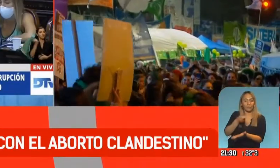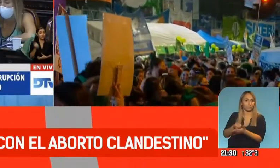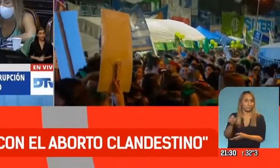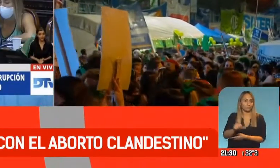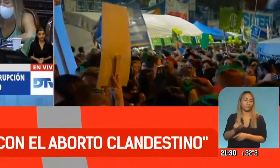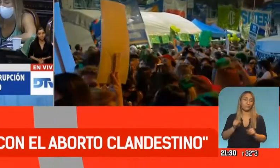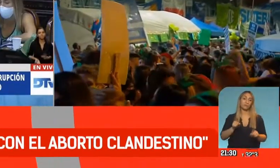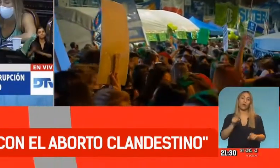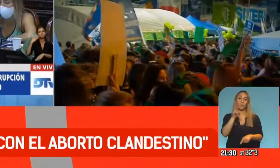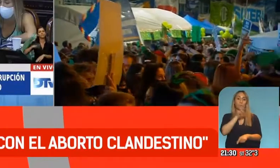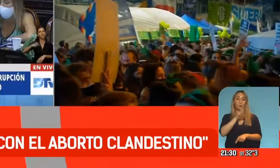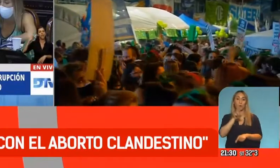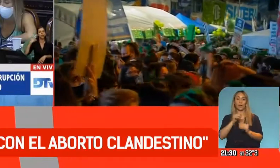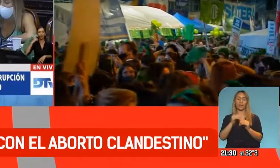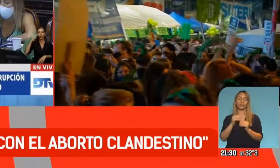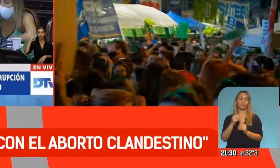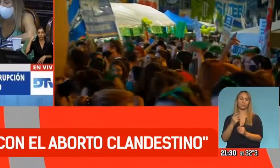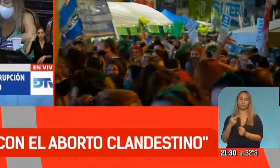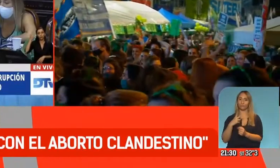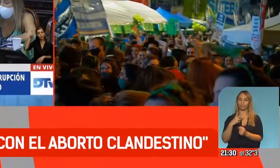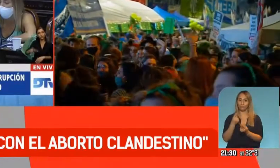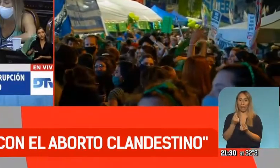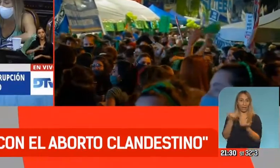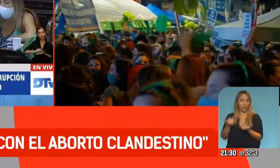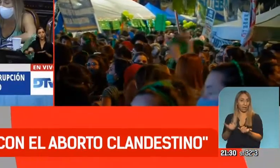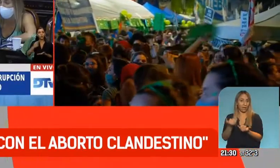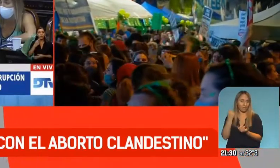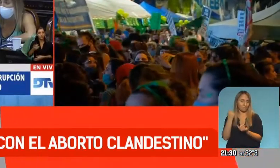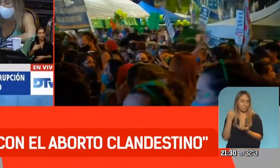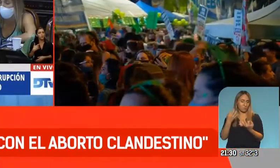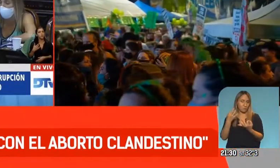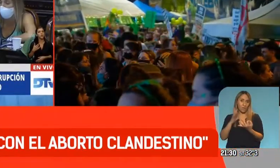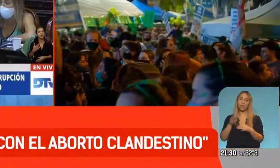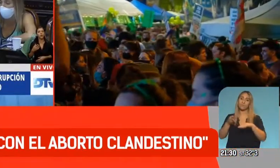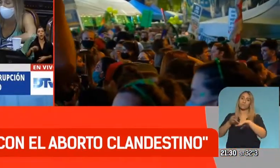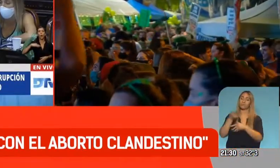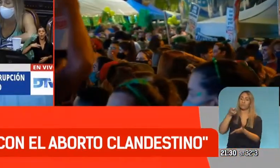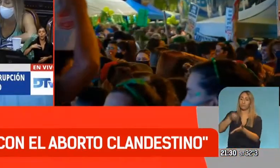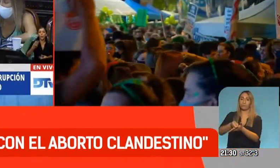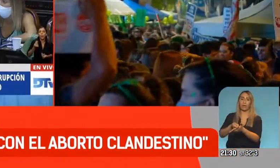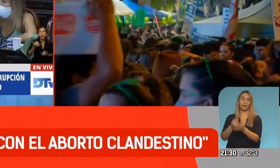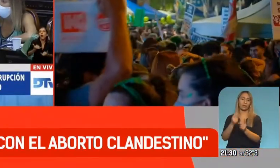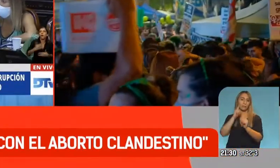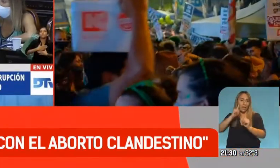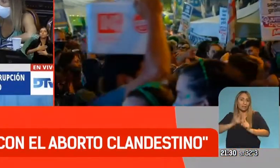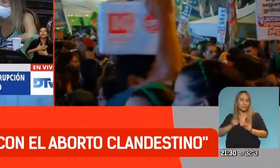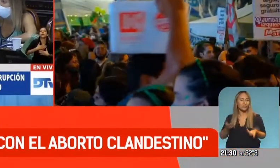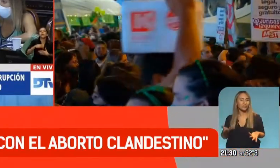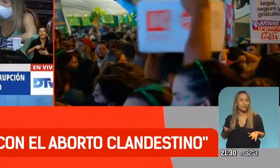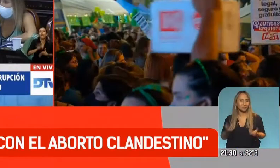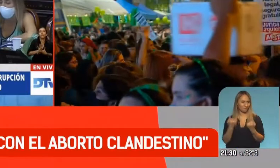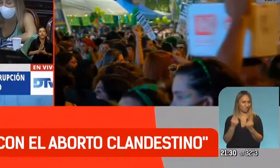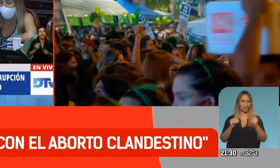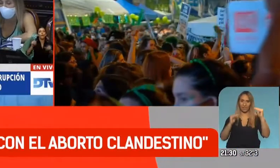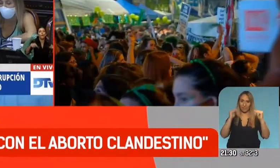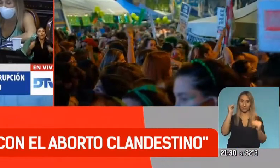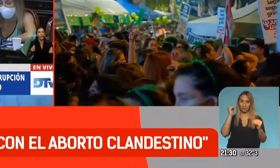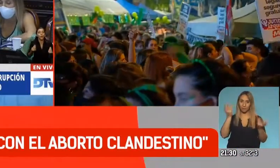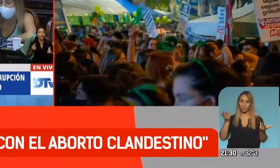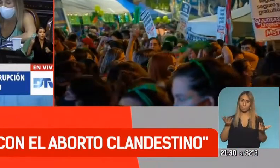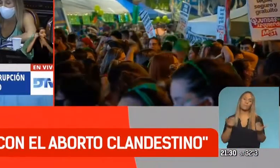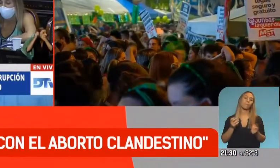de clases sociales altas entonces el tema es que por un lado están los que se oponen tener los fundamentalistas que